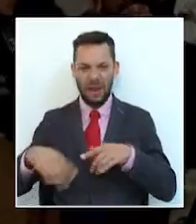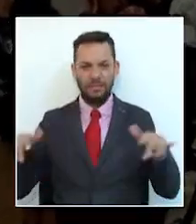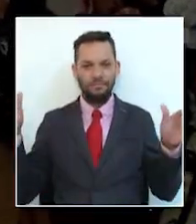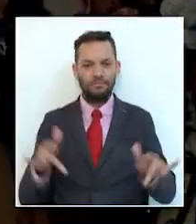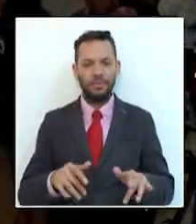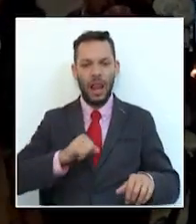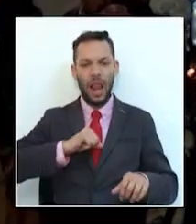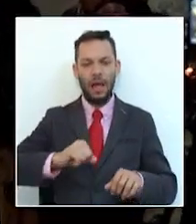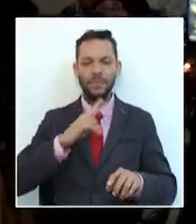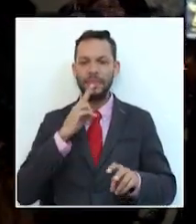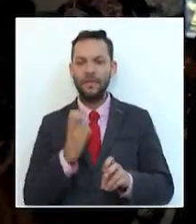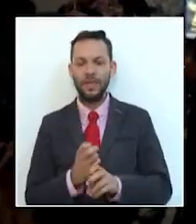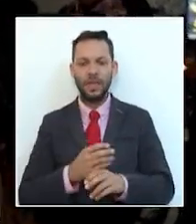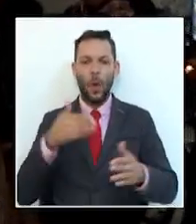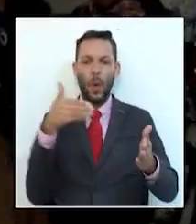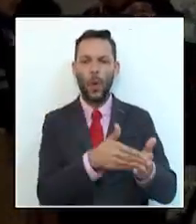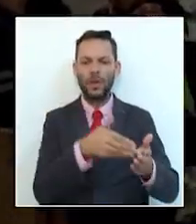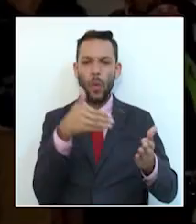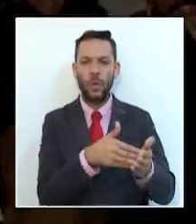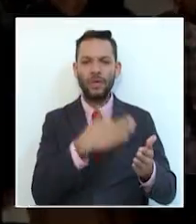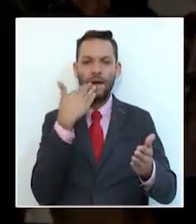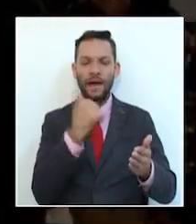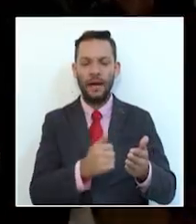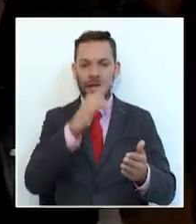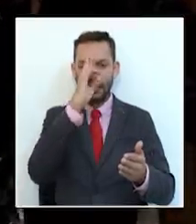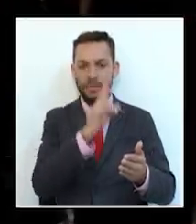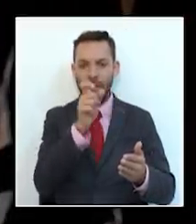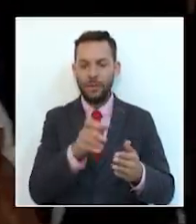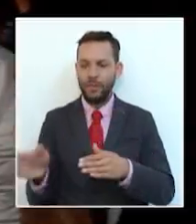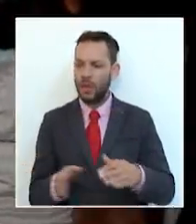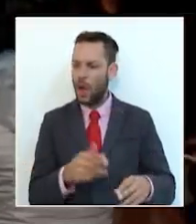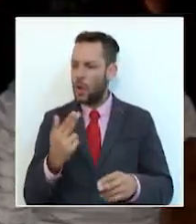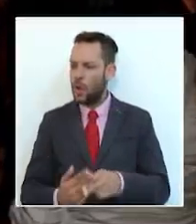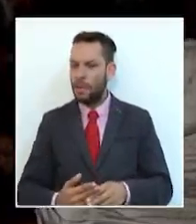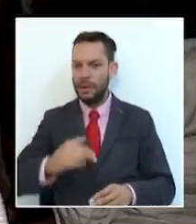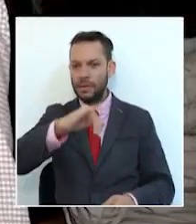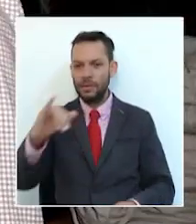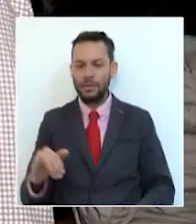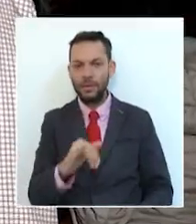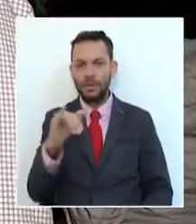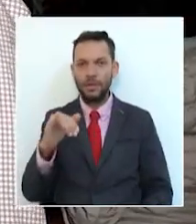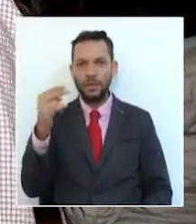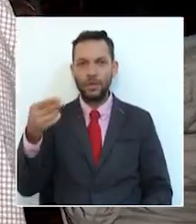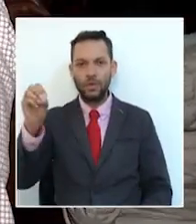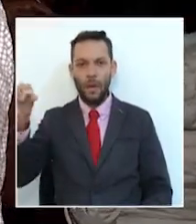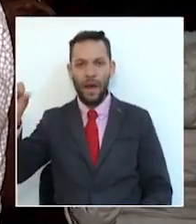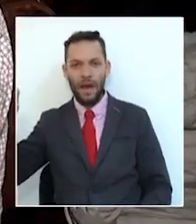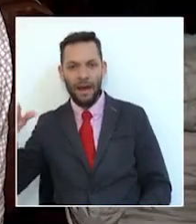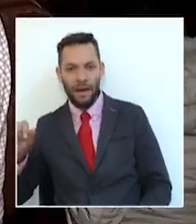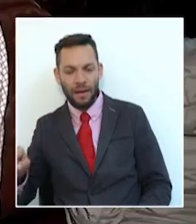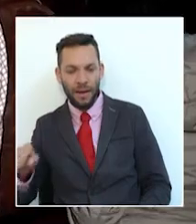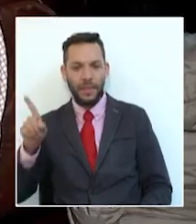en este país y en el mundo en contra de la mujer. Estoy con Joana, ¿me recuerda su nombre, por favor? Joana Patiño, ¿cierto? Sí. Identifica